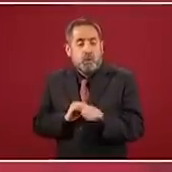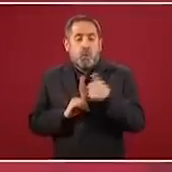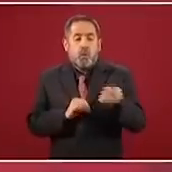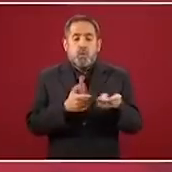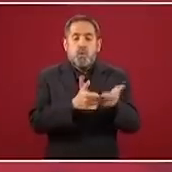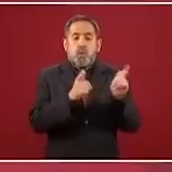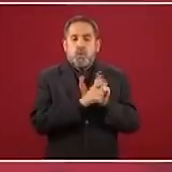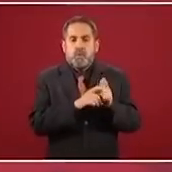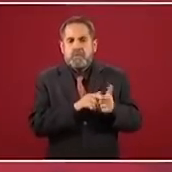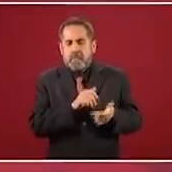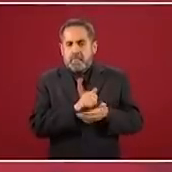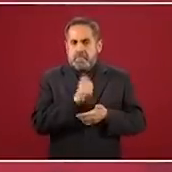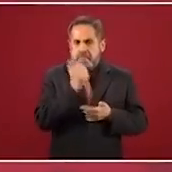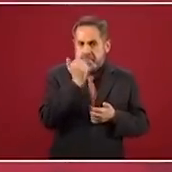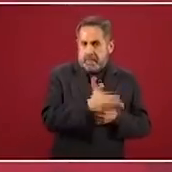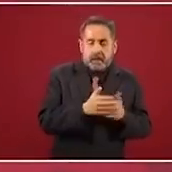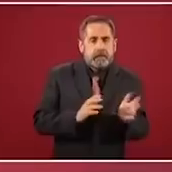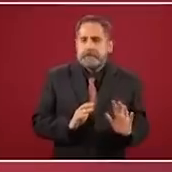del gobierno.